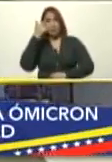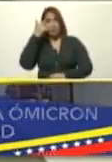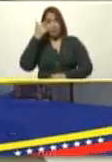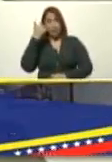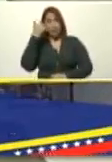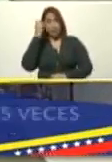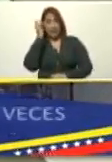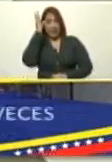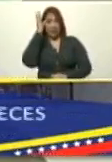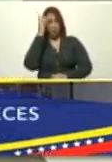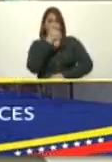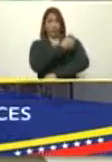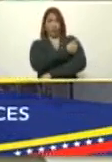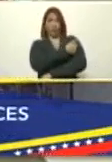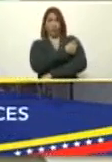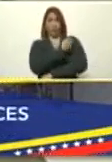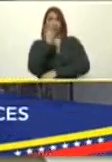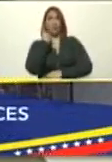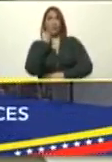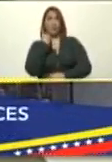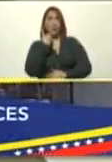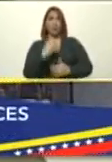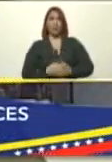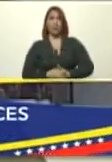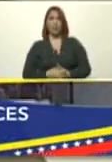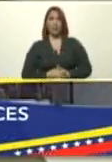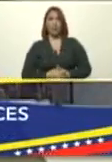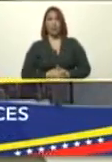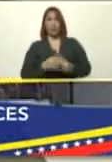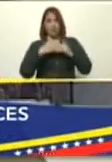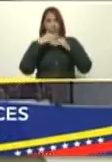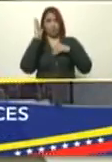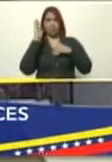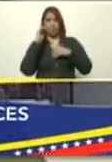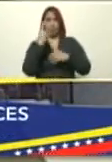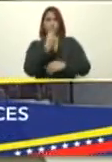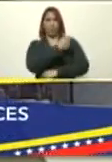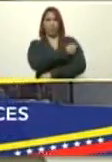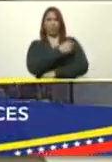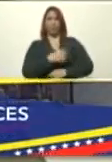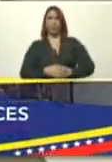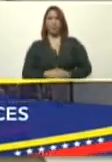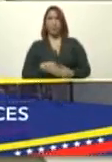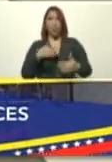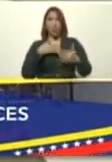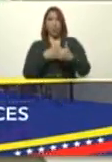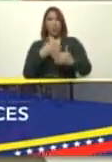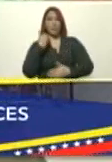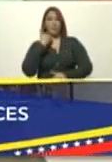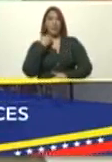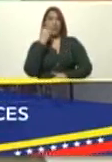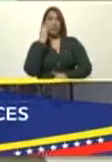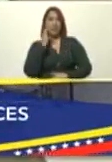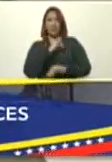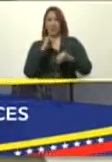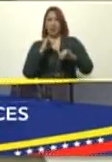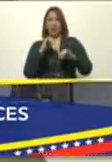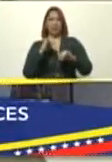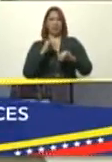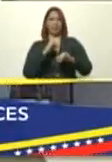fiebre amarilla de por vida. Tú te pones una vacuna, Ceballos, contra la fiebre amarilla, ya esa te dura toda la